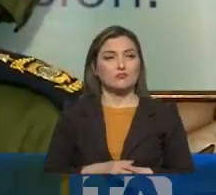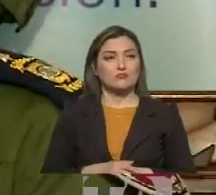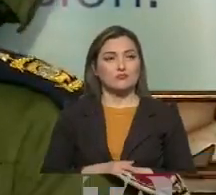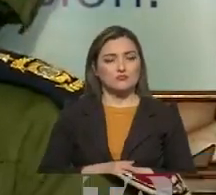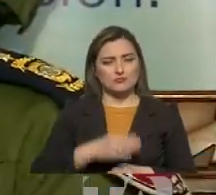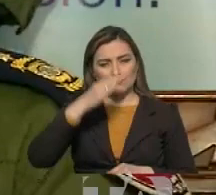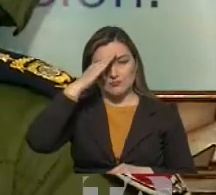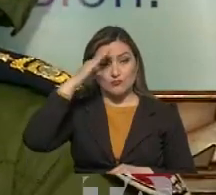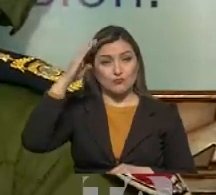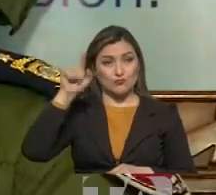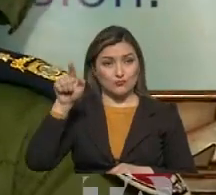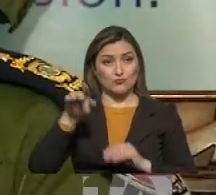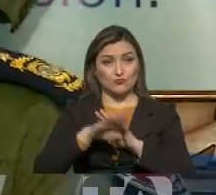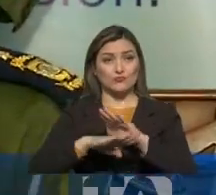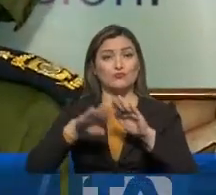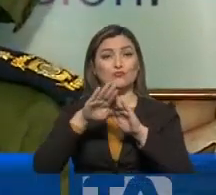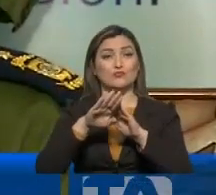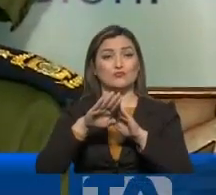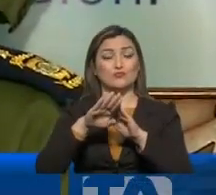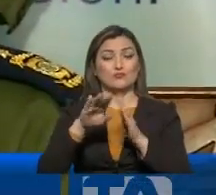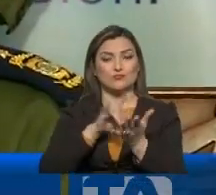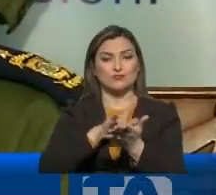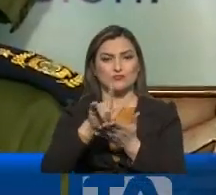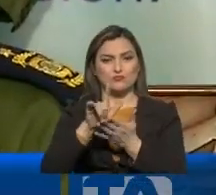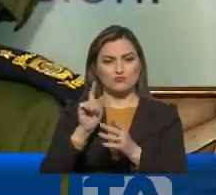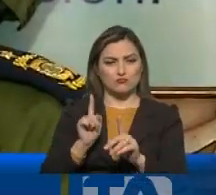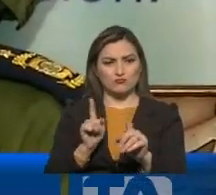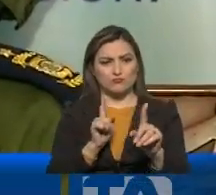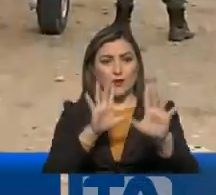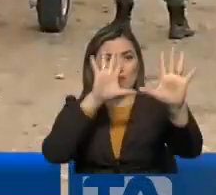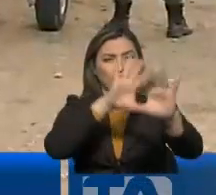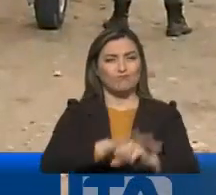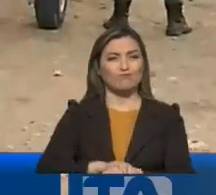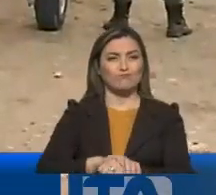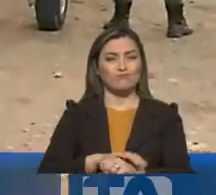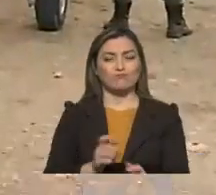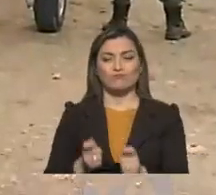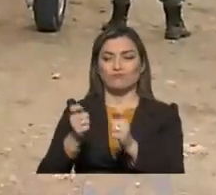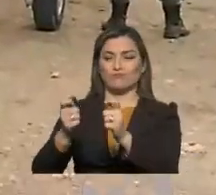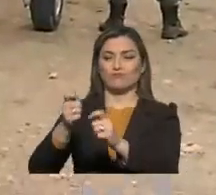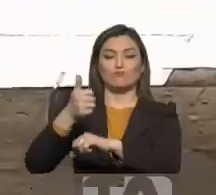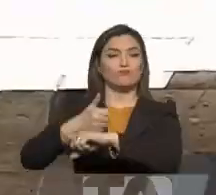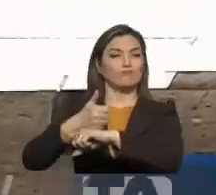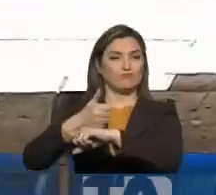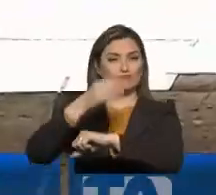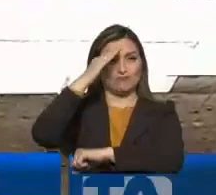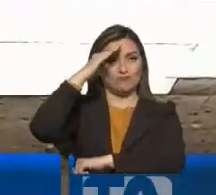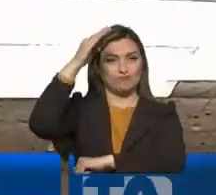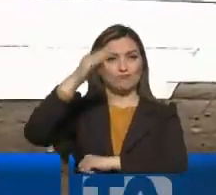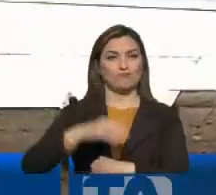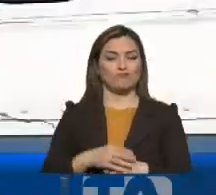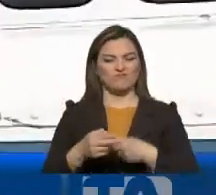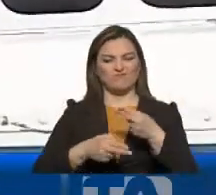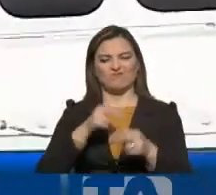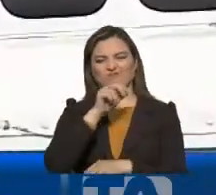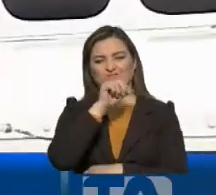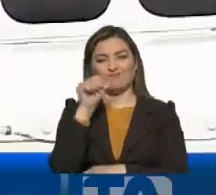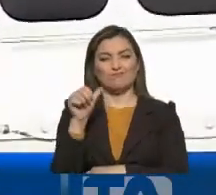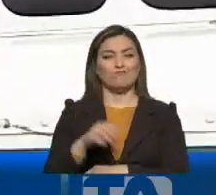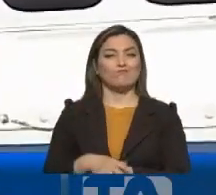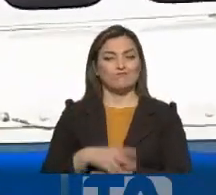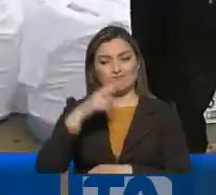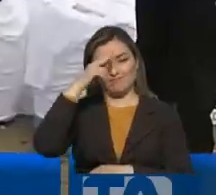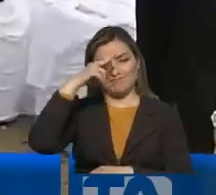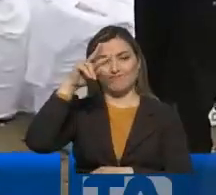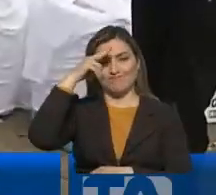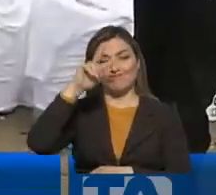oficiales de la base de taura y posteriormente entregado a la publicidad detrás del vuelo de las aeronaves estaría una estructura de narco delictiva un cartel